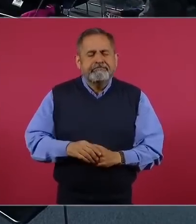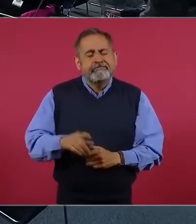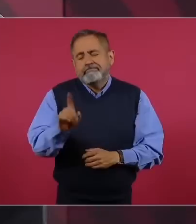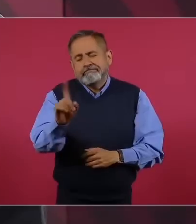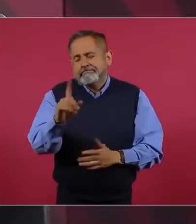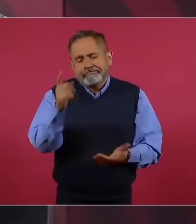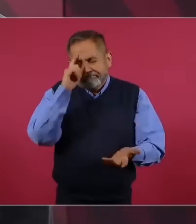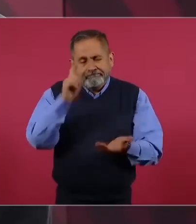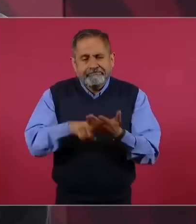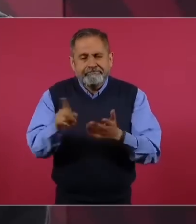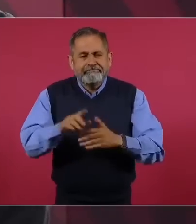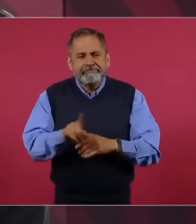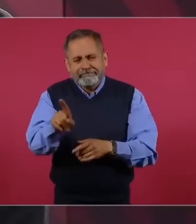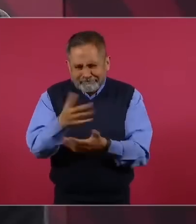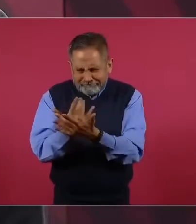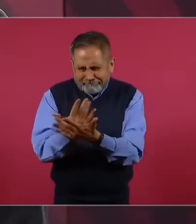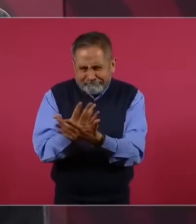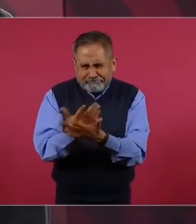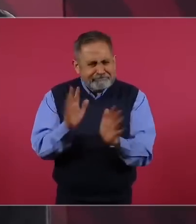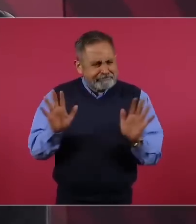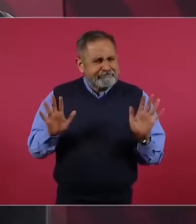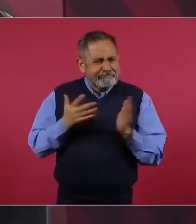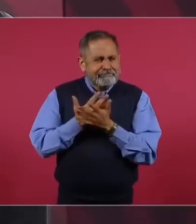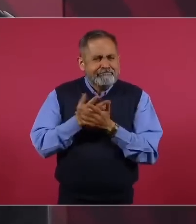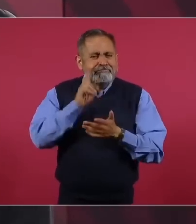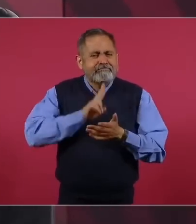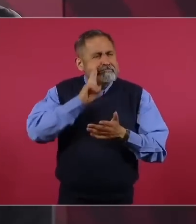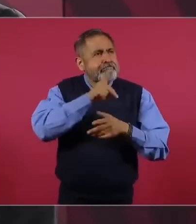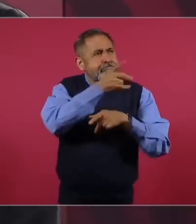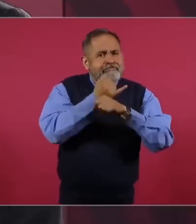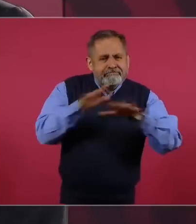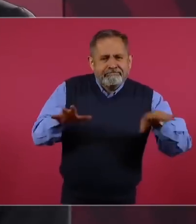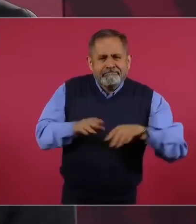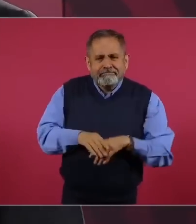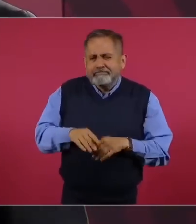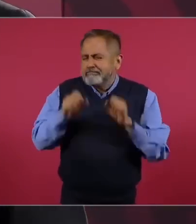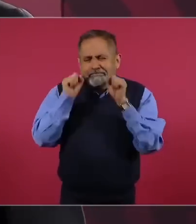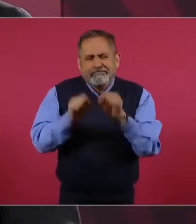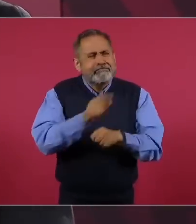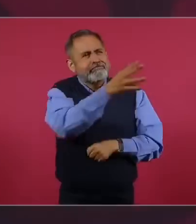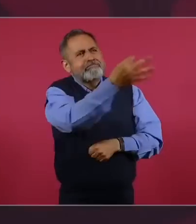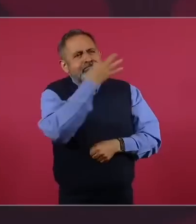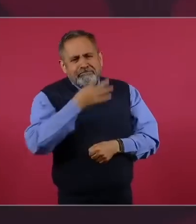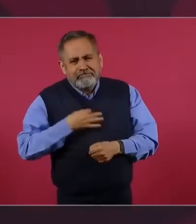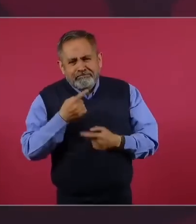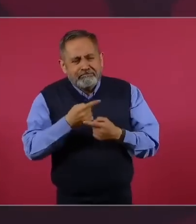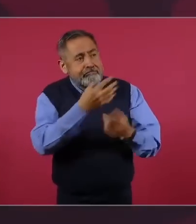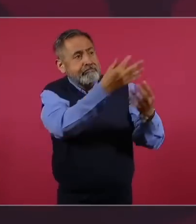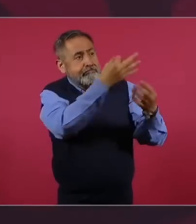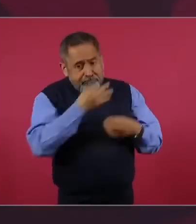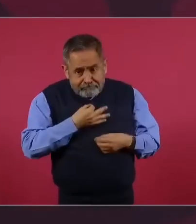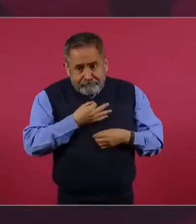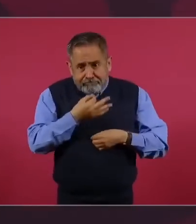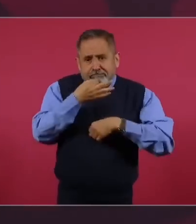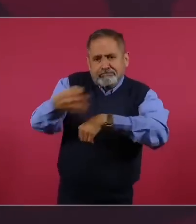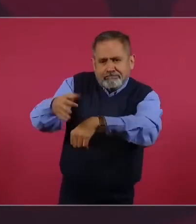No, que vamos a esperarnos a que se informe, nos van a informar y yo les voy a informar a